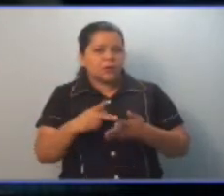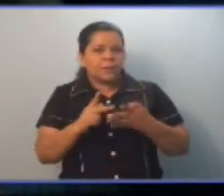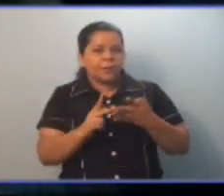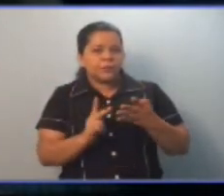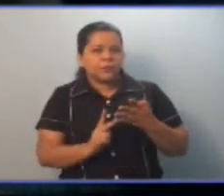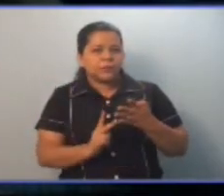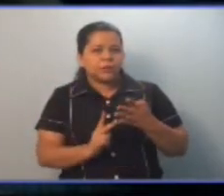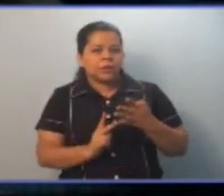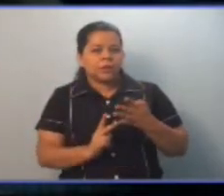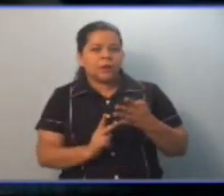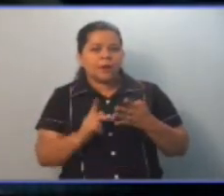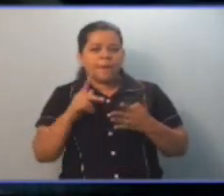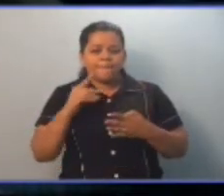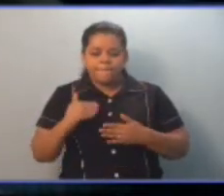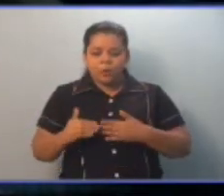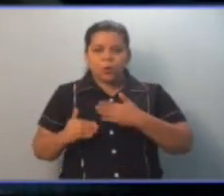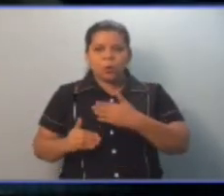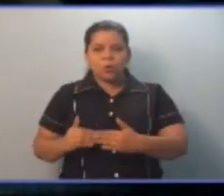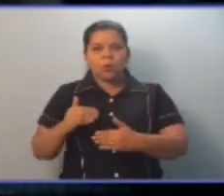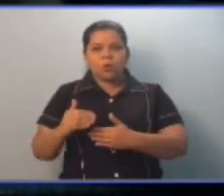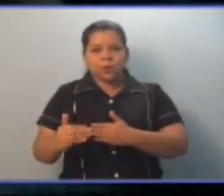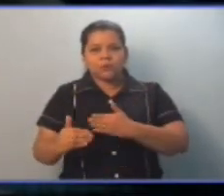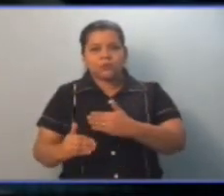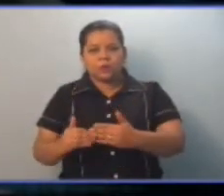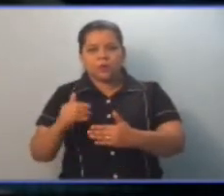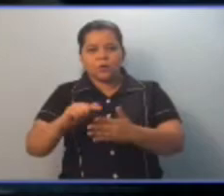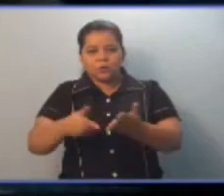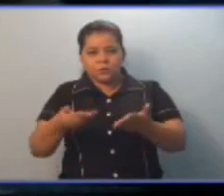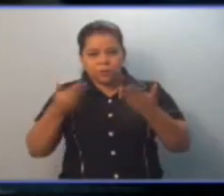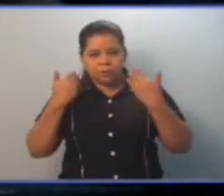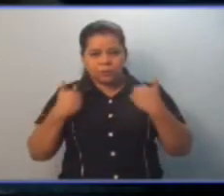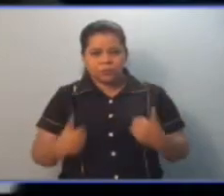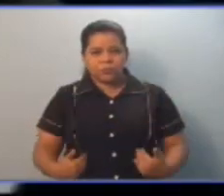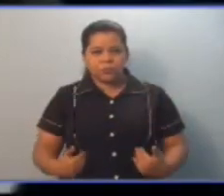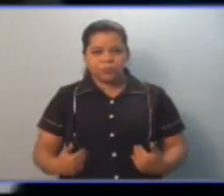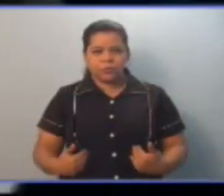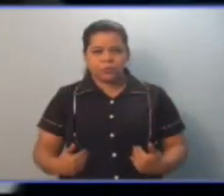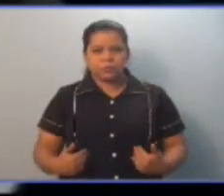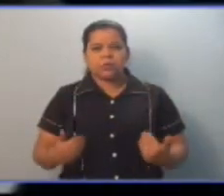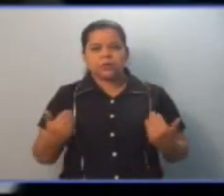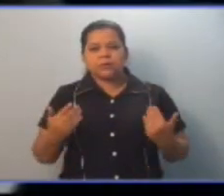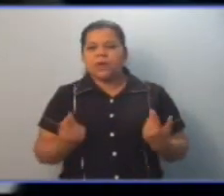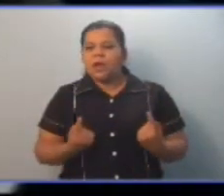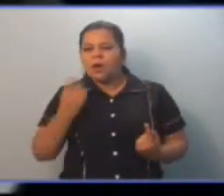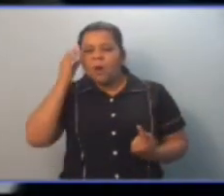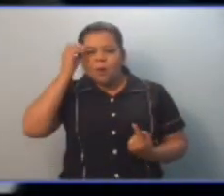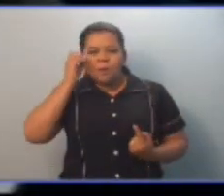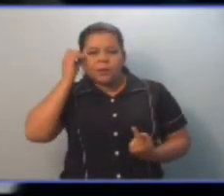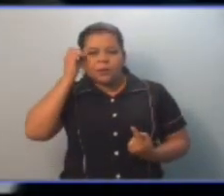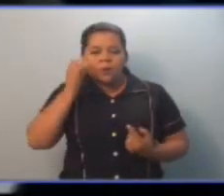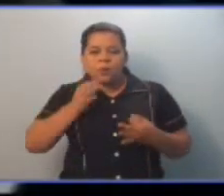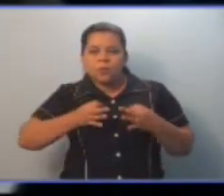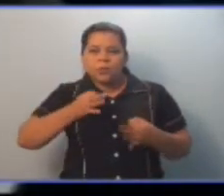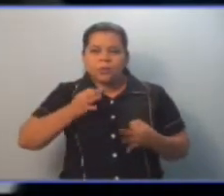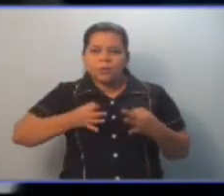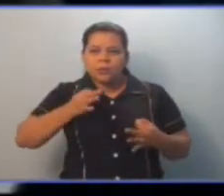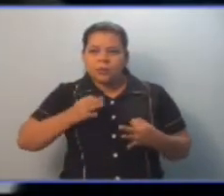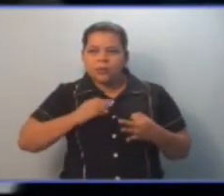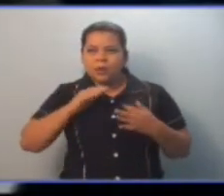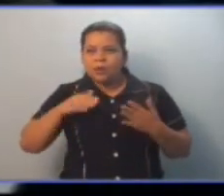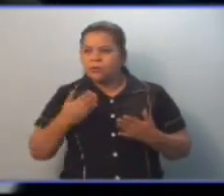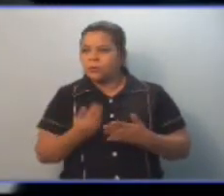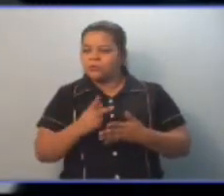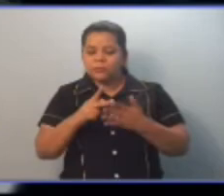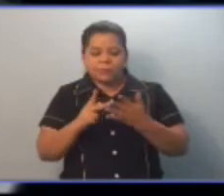de progresividad de los derechos humanos, es decir, ¿cuál es su postura jurídica sobre este